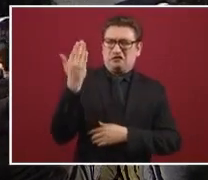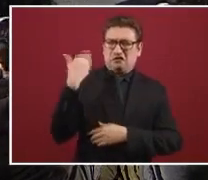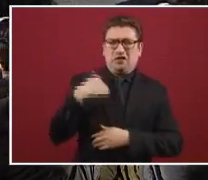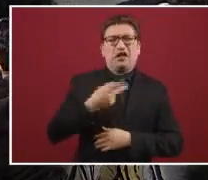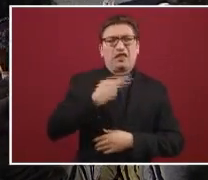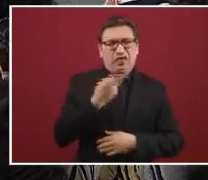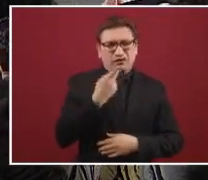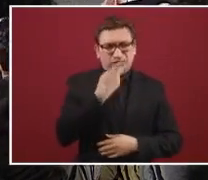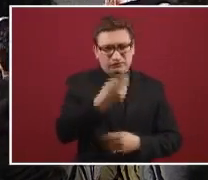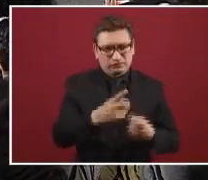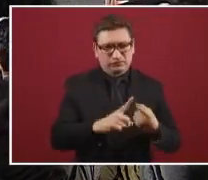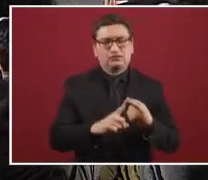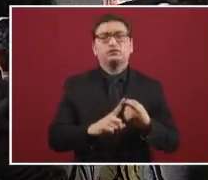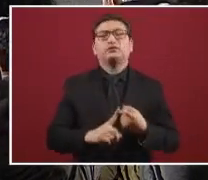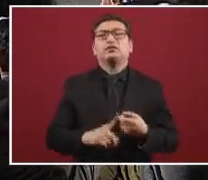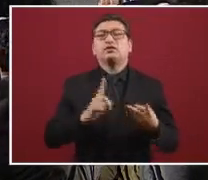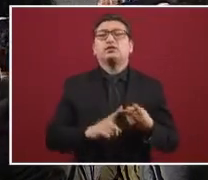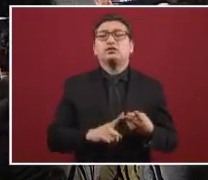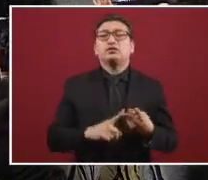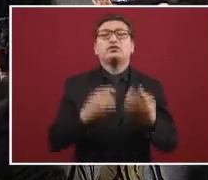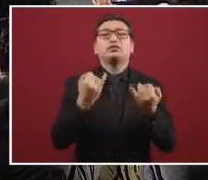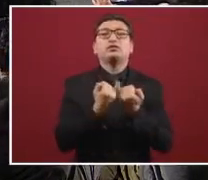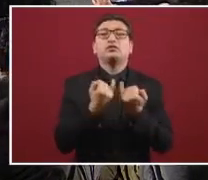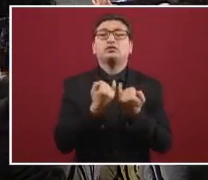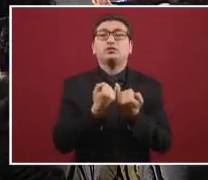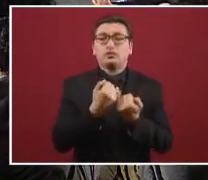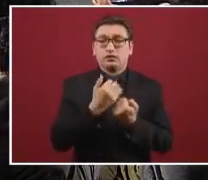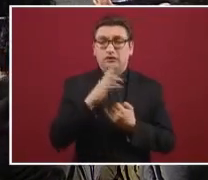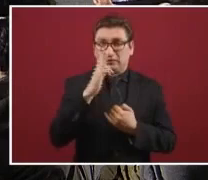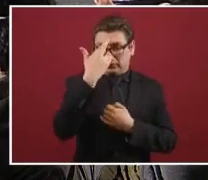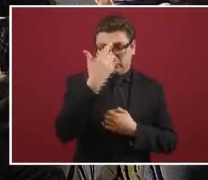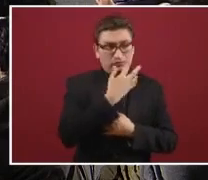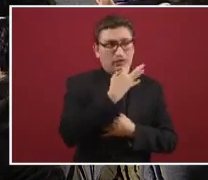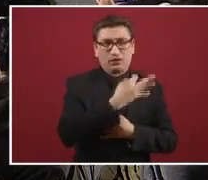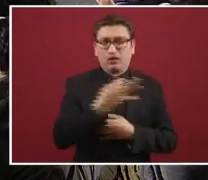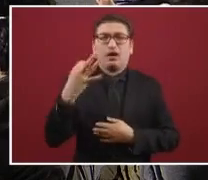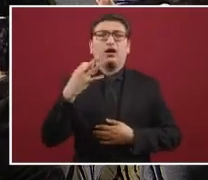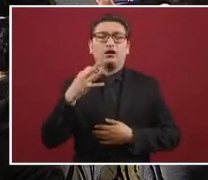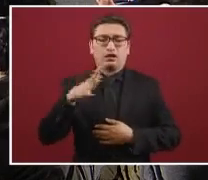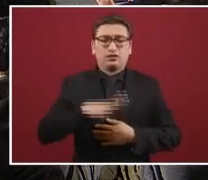¿Qué no sabían? ¿Que iba a haber un plan de austeridad?